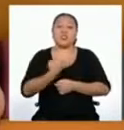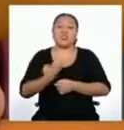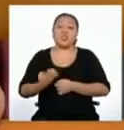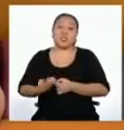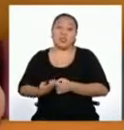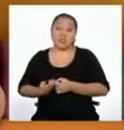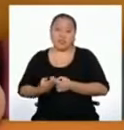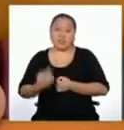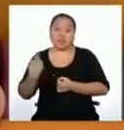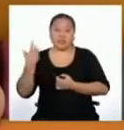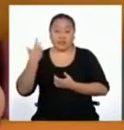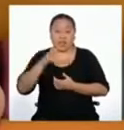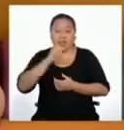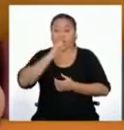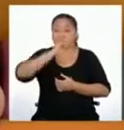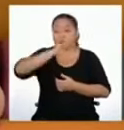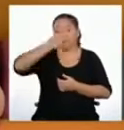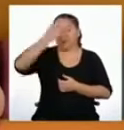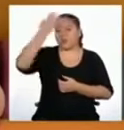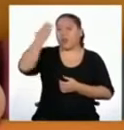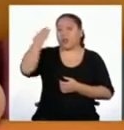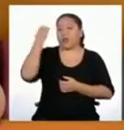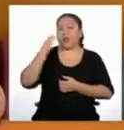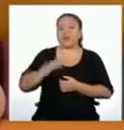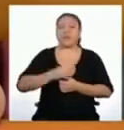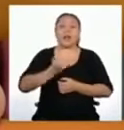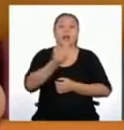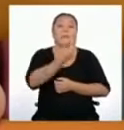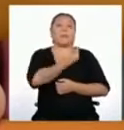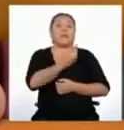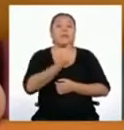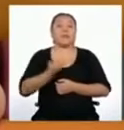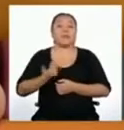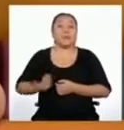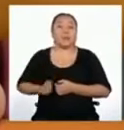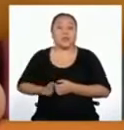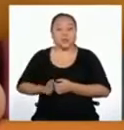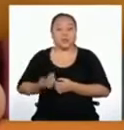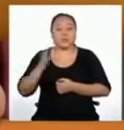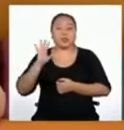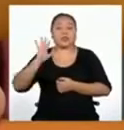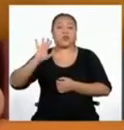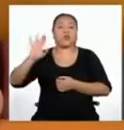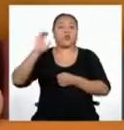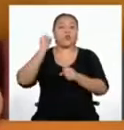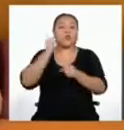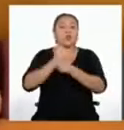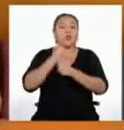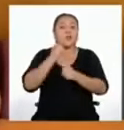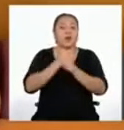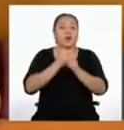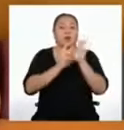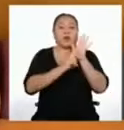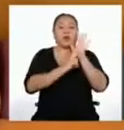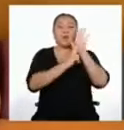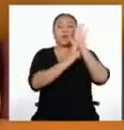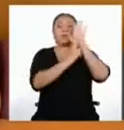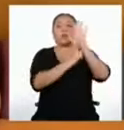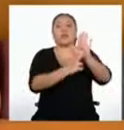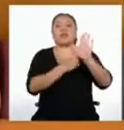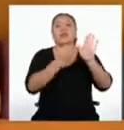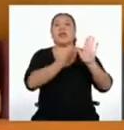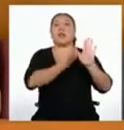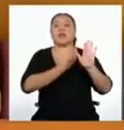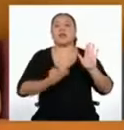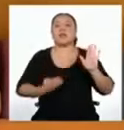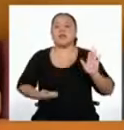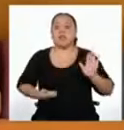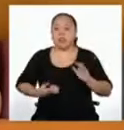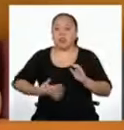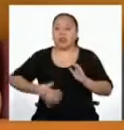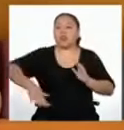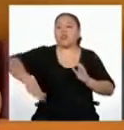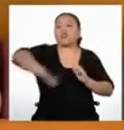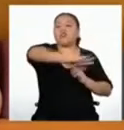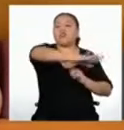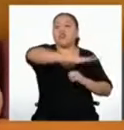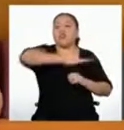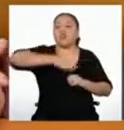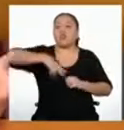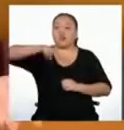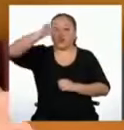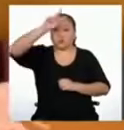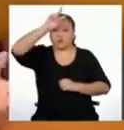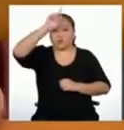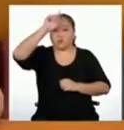Como mencionamos hace un rato, el presidente tiene la función de representar al Estado, que somos todas